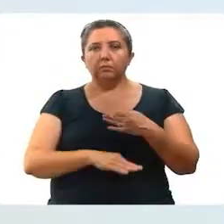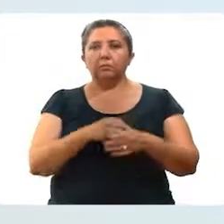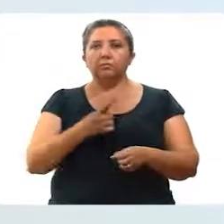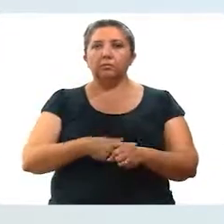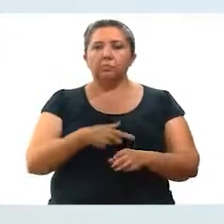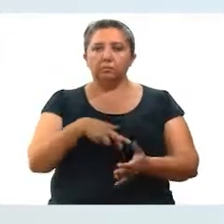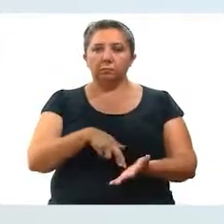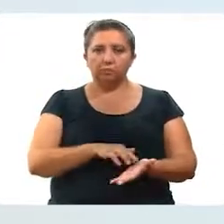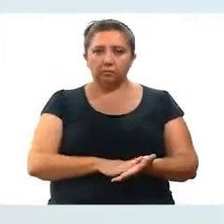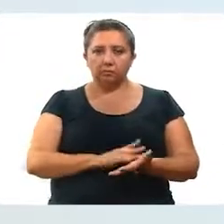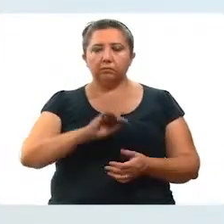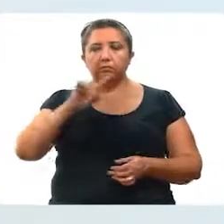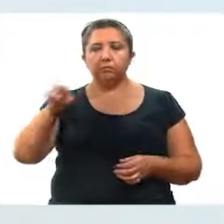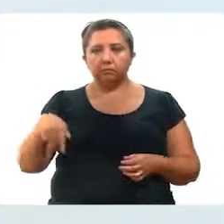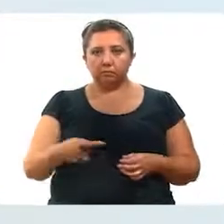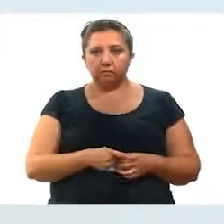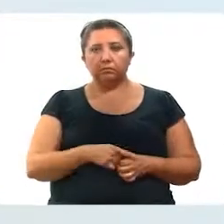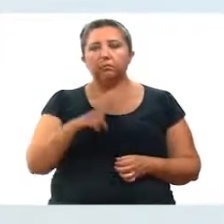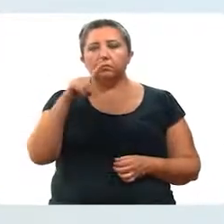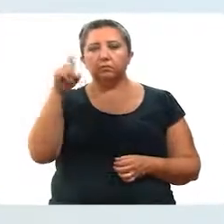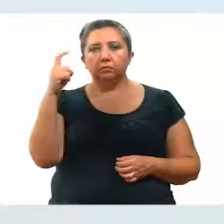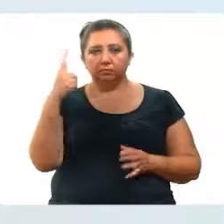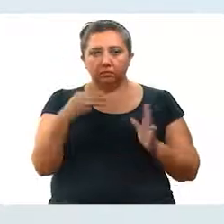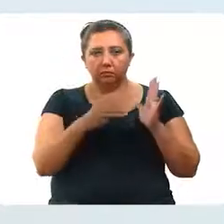de contagios registrados, que es de